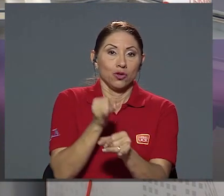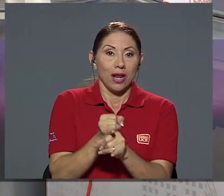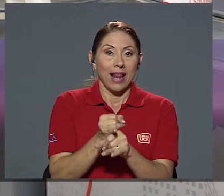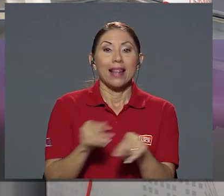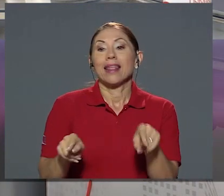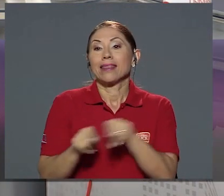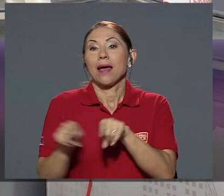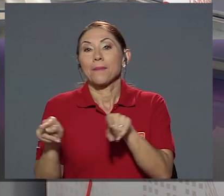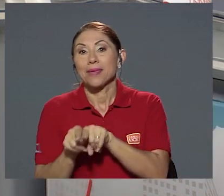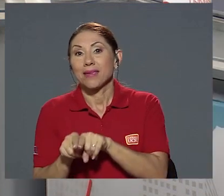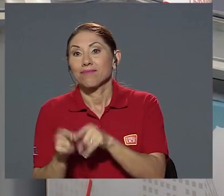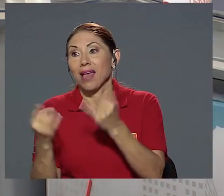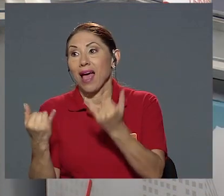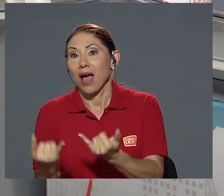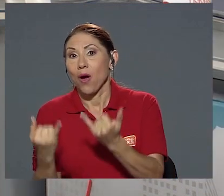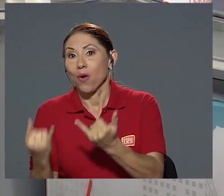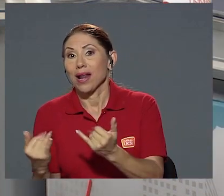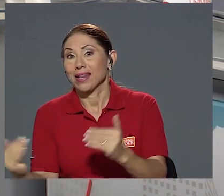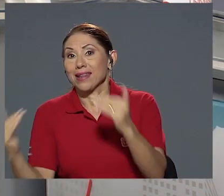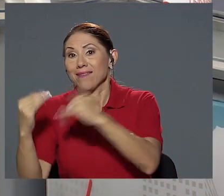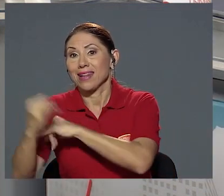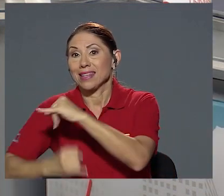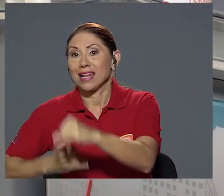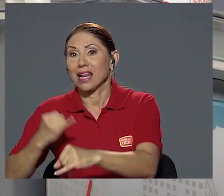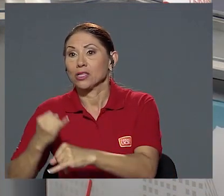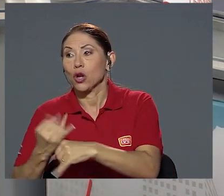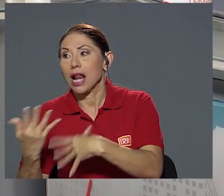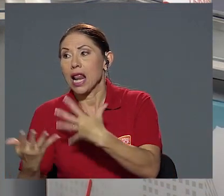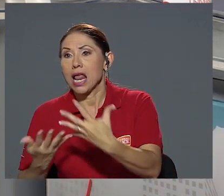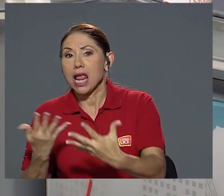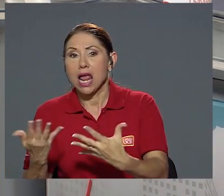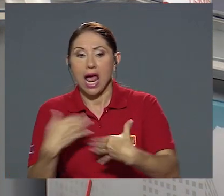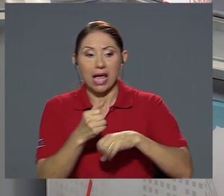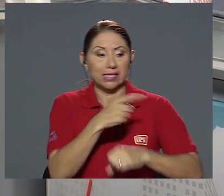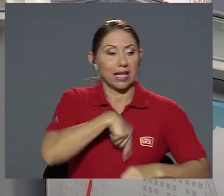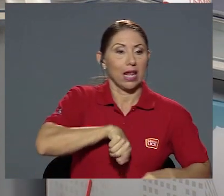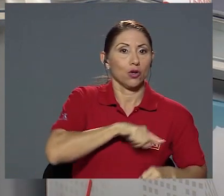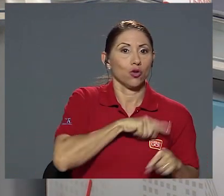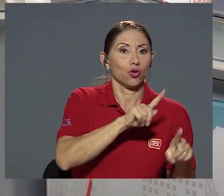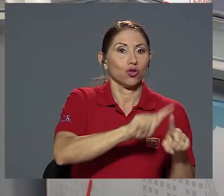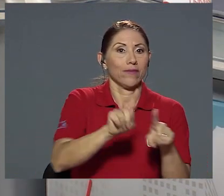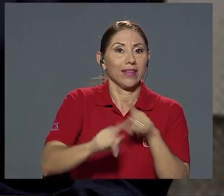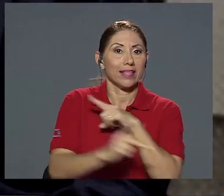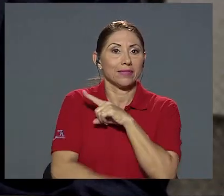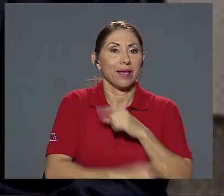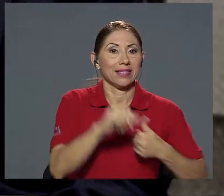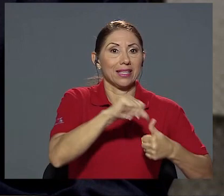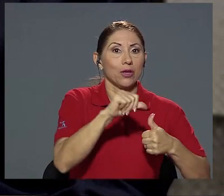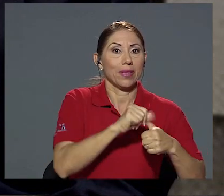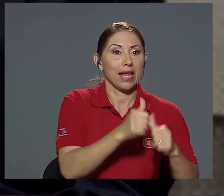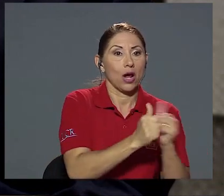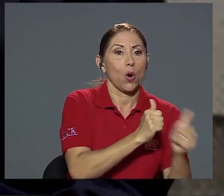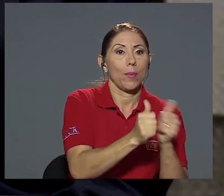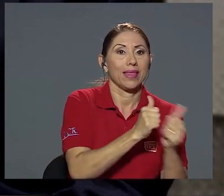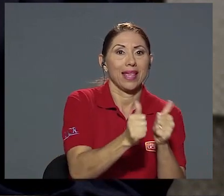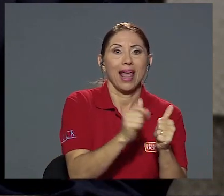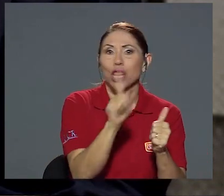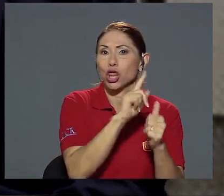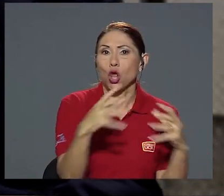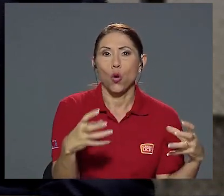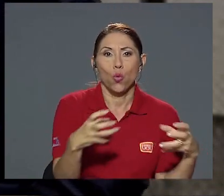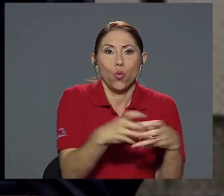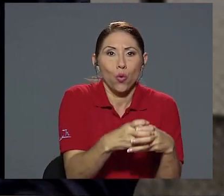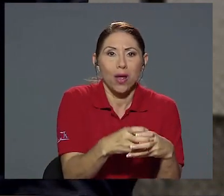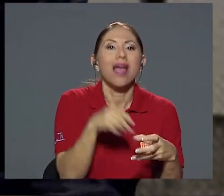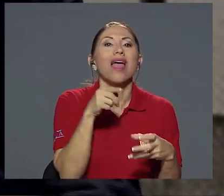una inserción internacional que nos pone a competir y no a complementarnos. Y yo creo que eso también abona en el debilitamiento